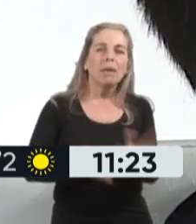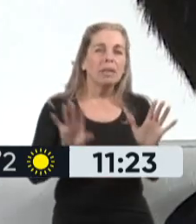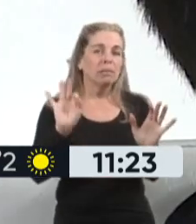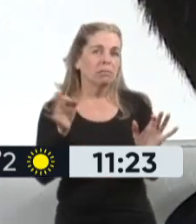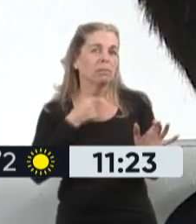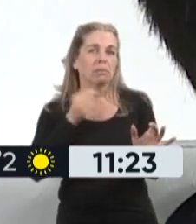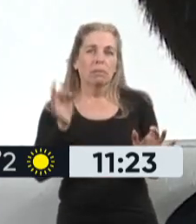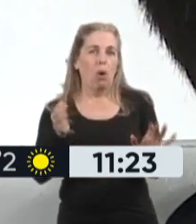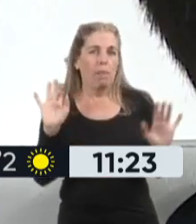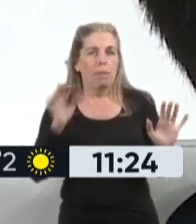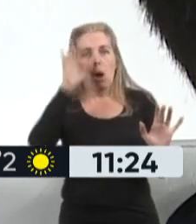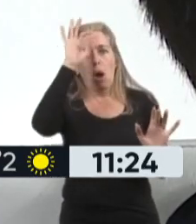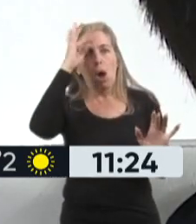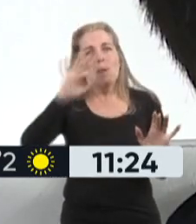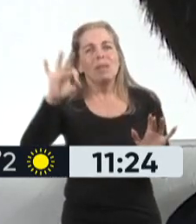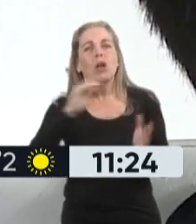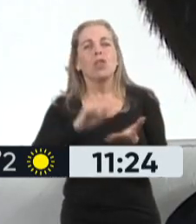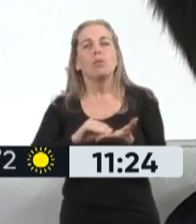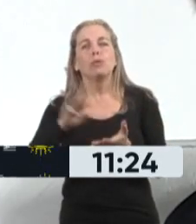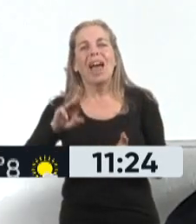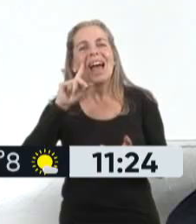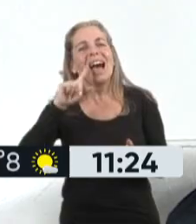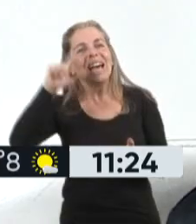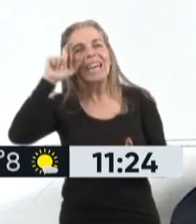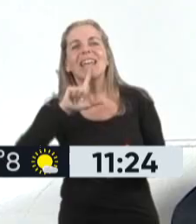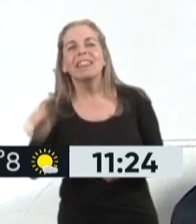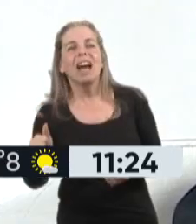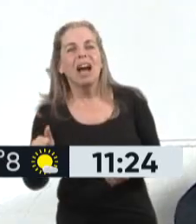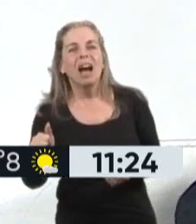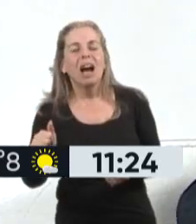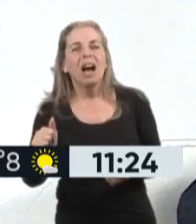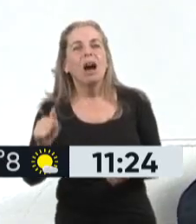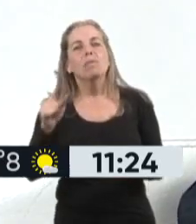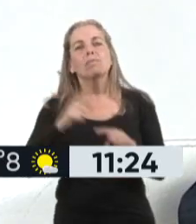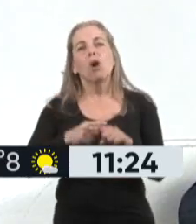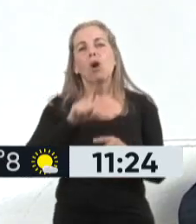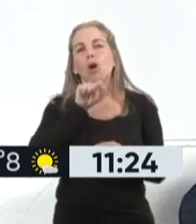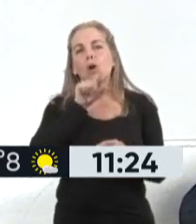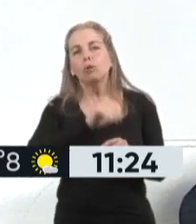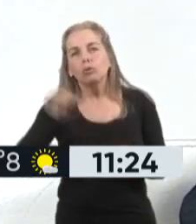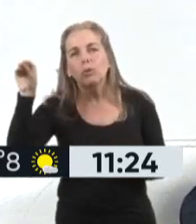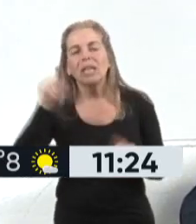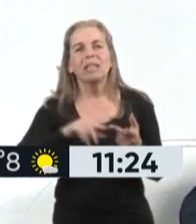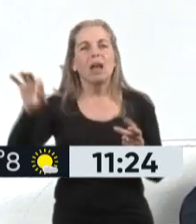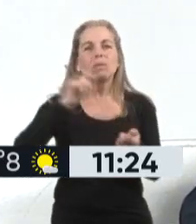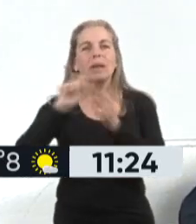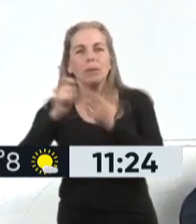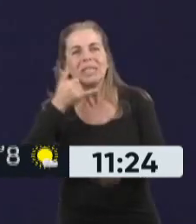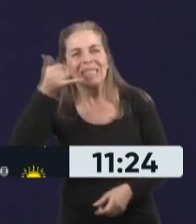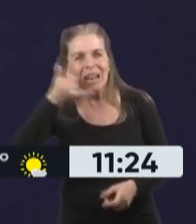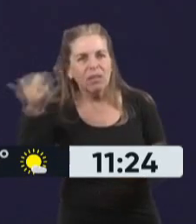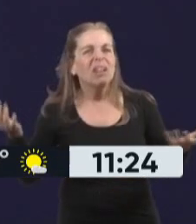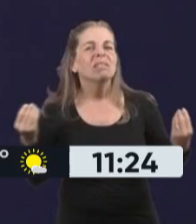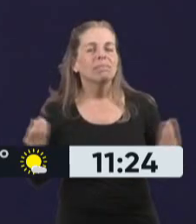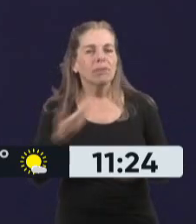gobierno con respecto a las últimas declaraciones de la diputada Arrieta, ¿no? Que bueno, vía Twitter y también a través de entrevistas telefónicas también.